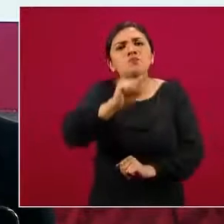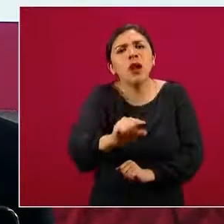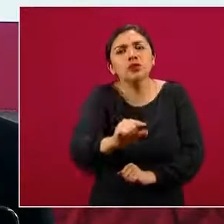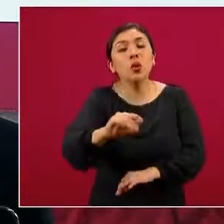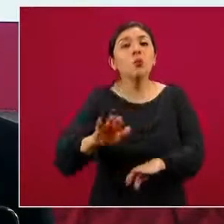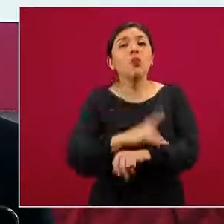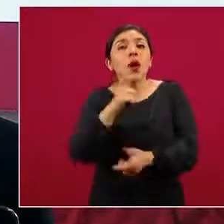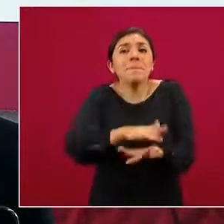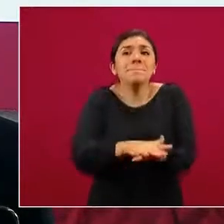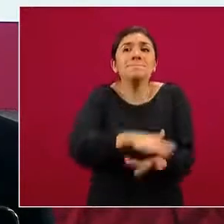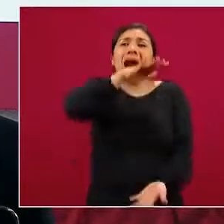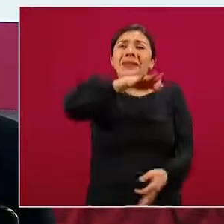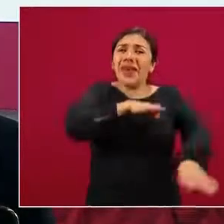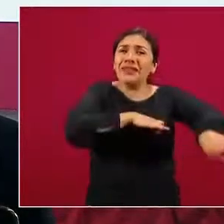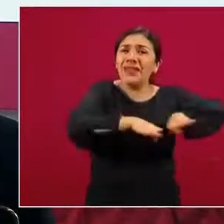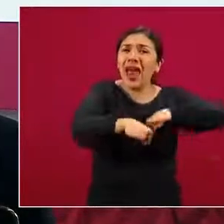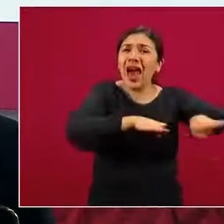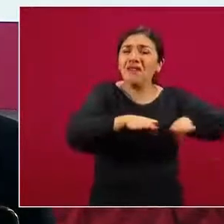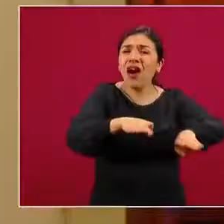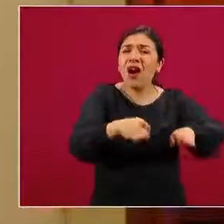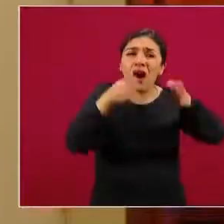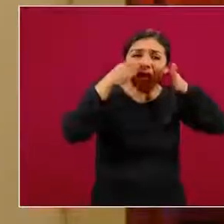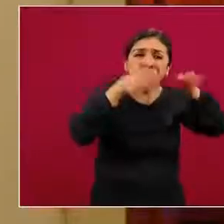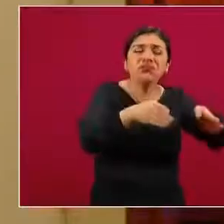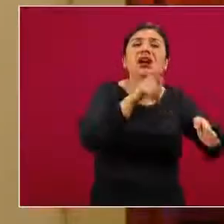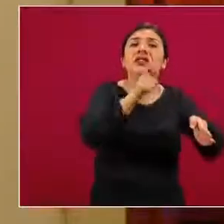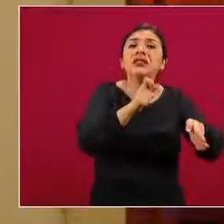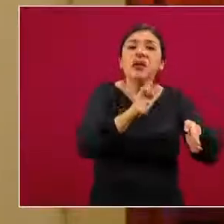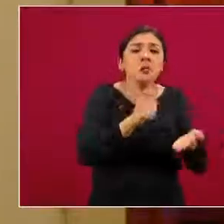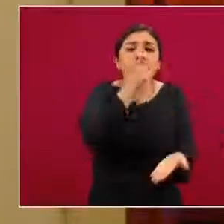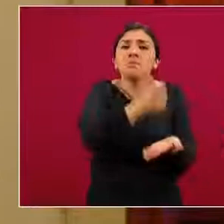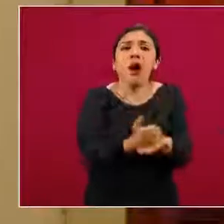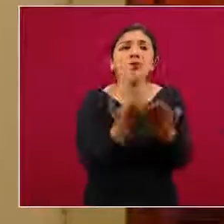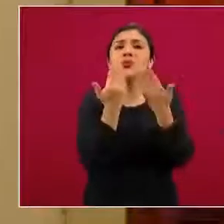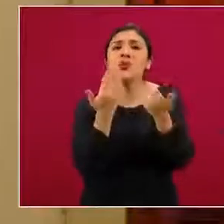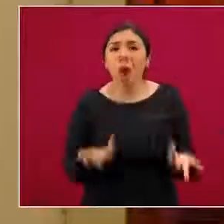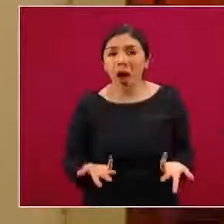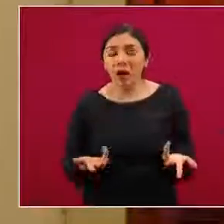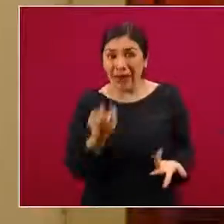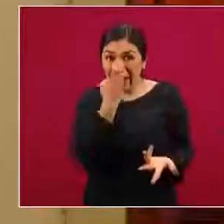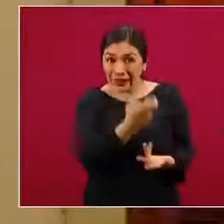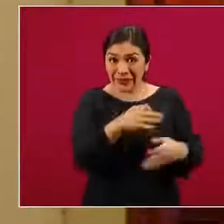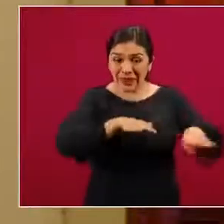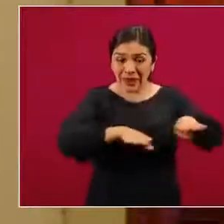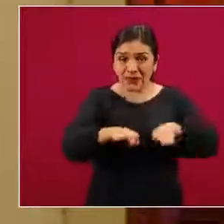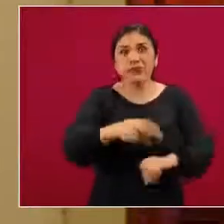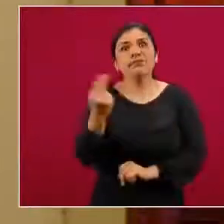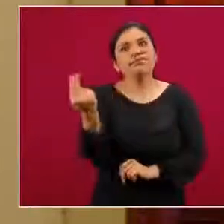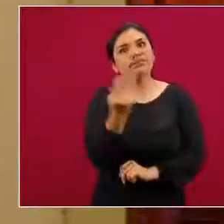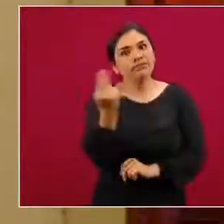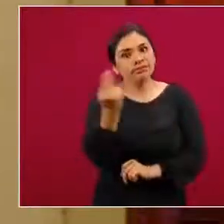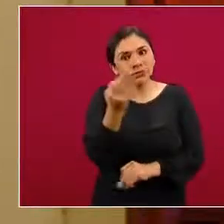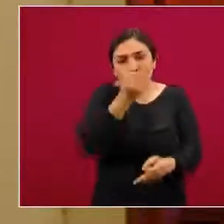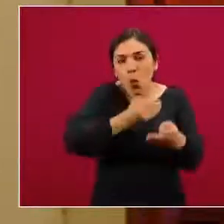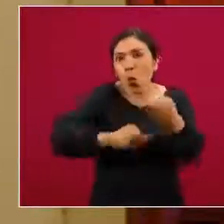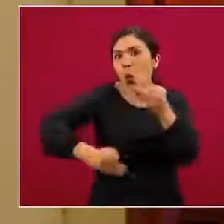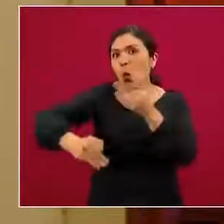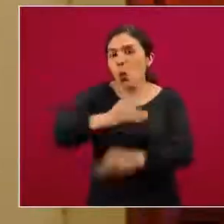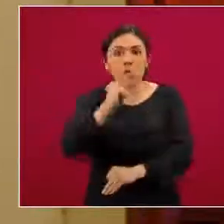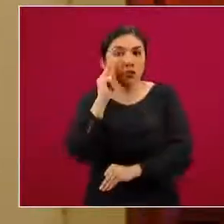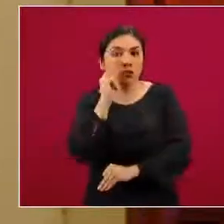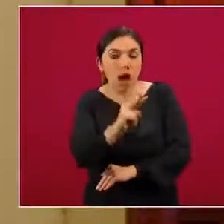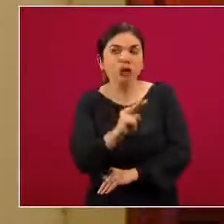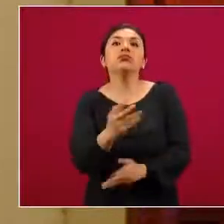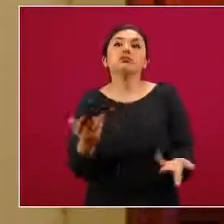una gran parte del trabajo de las mujeres no se paga. Y es trabajo que necesitamos todas y todas, y